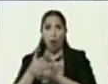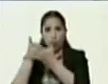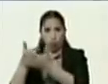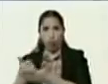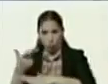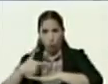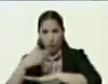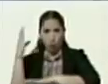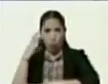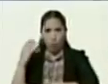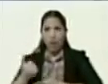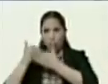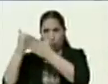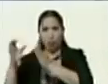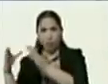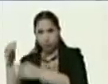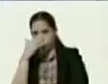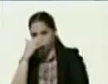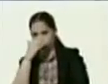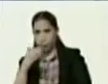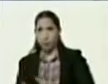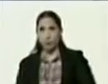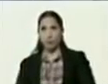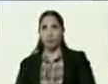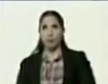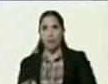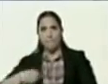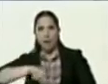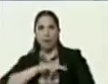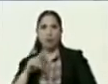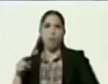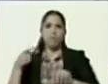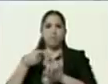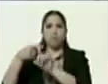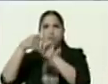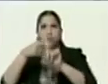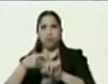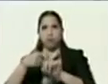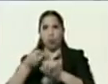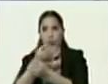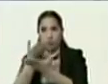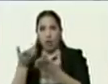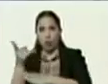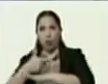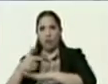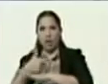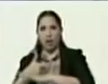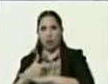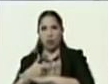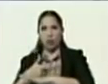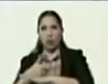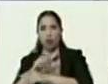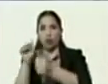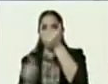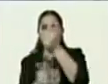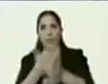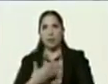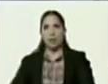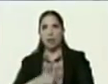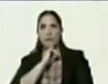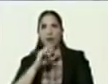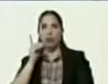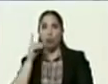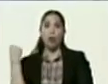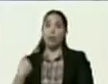¿o es que forman parte de los que les montan los falsos positivos a ustedes gobierno del subpresidente Duque? tiene